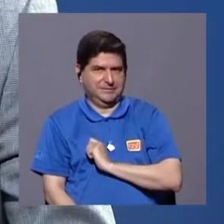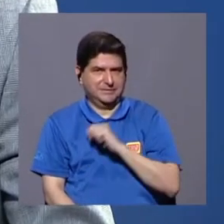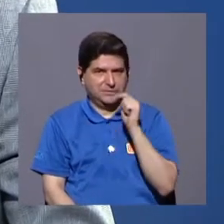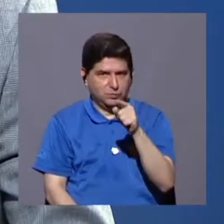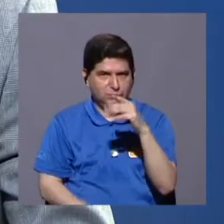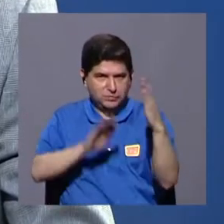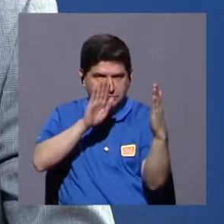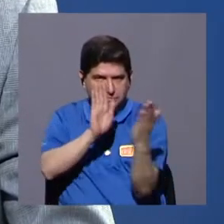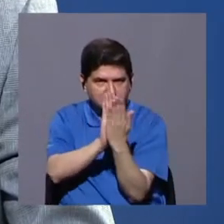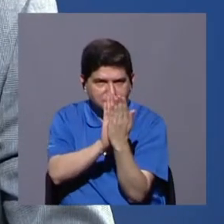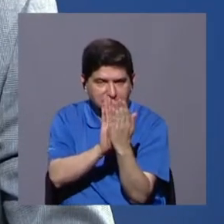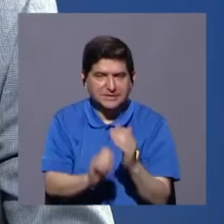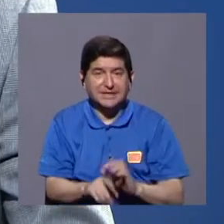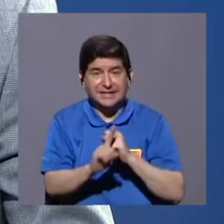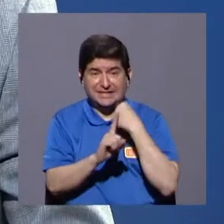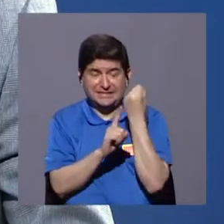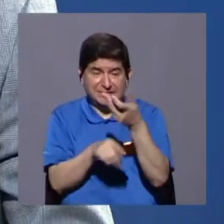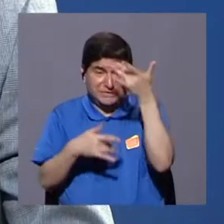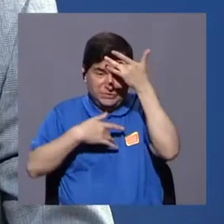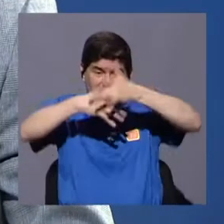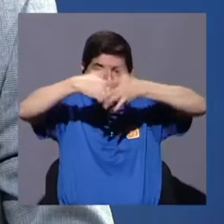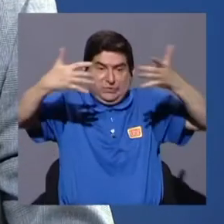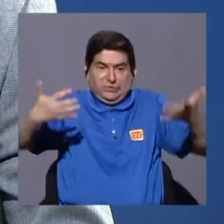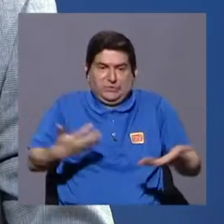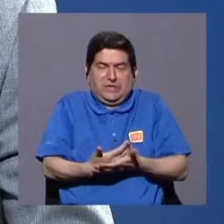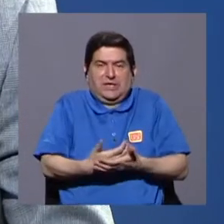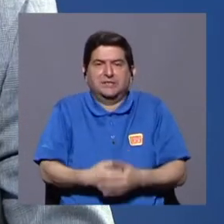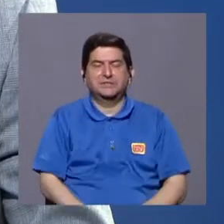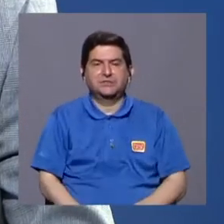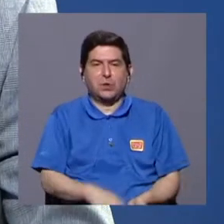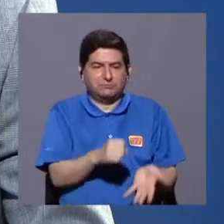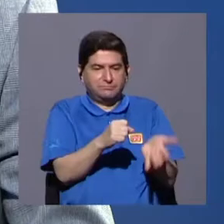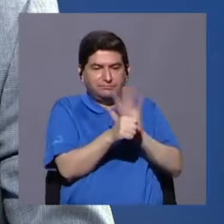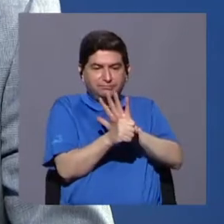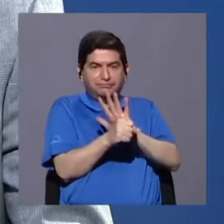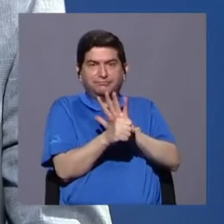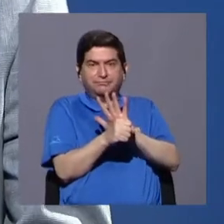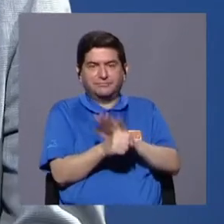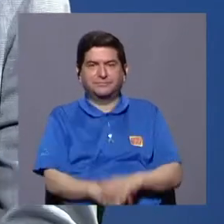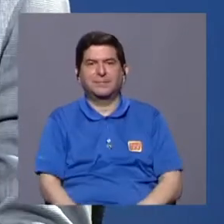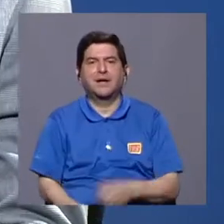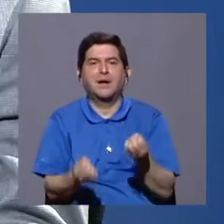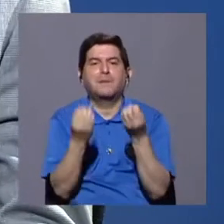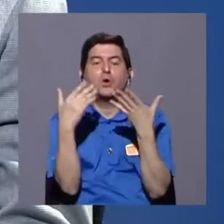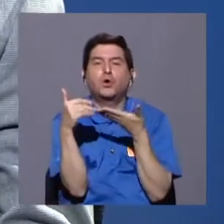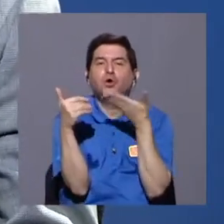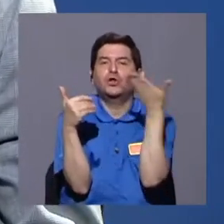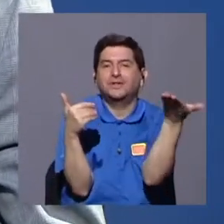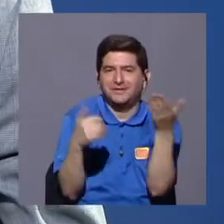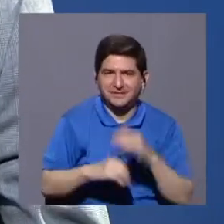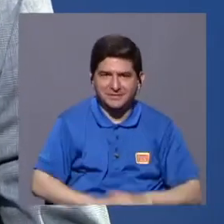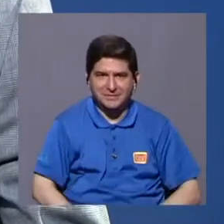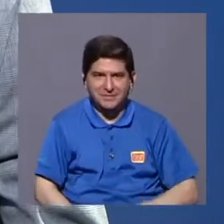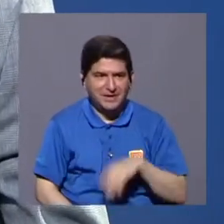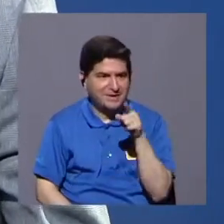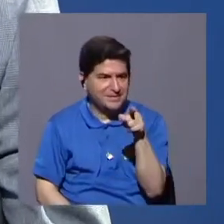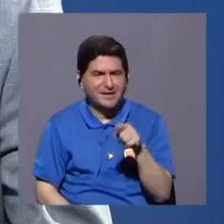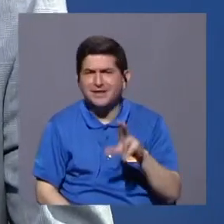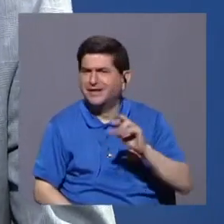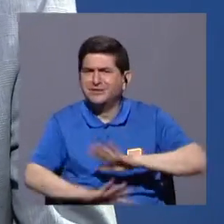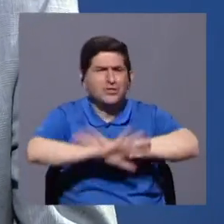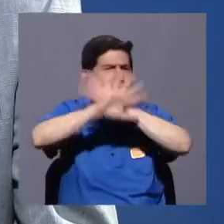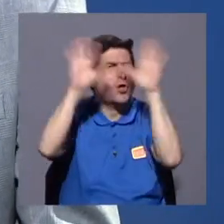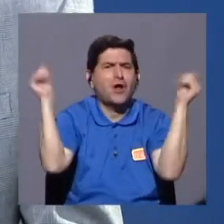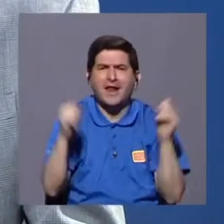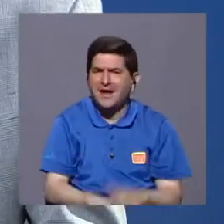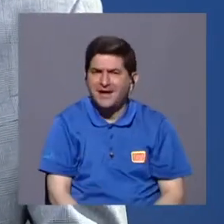enfrentando esta esta pandemia por covite 19 y todavía hay muchas cosas que no están claras que ha